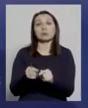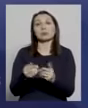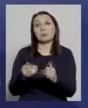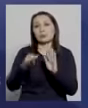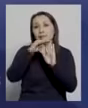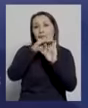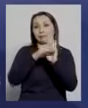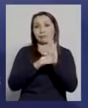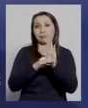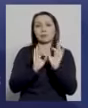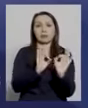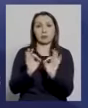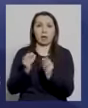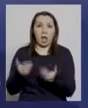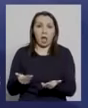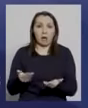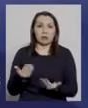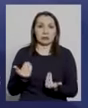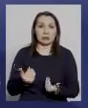las medidas adecuadas.